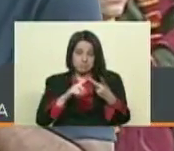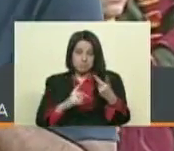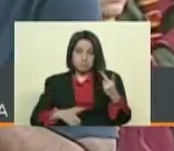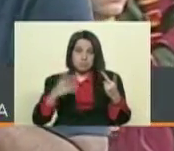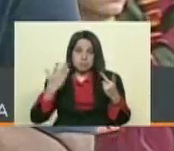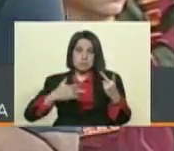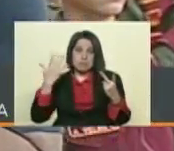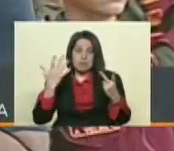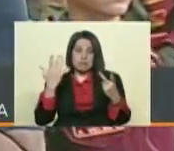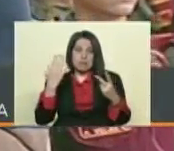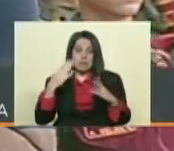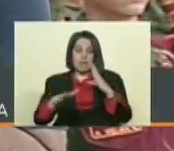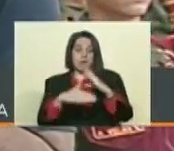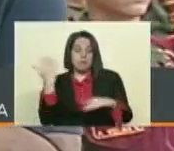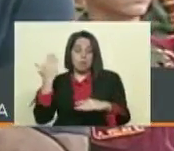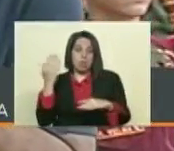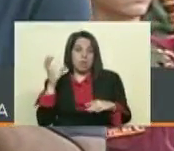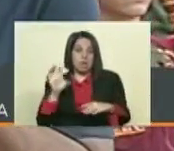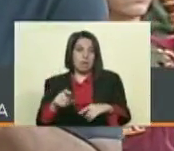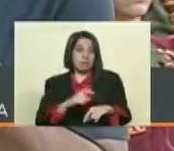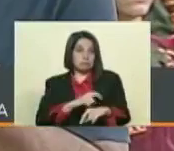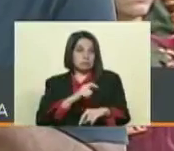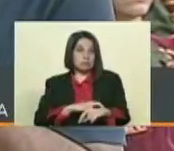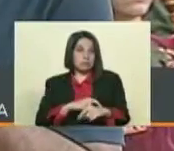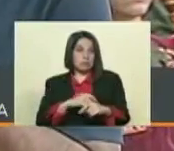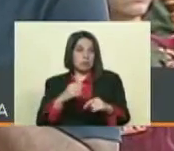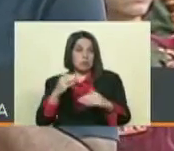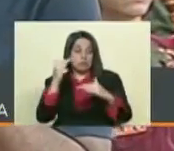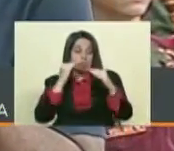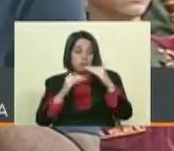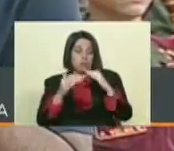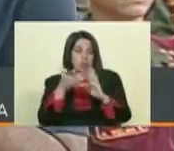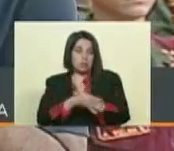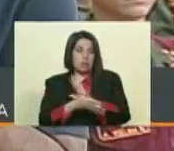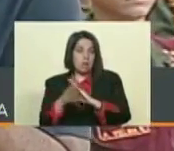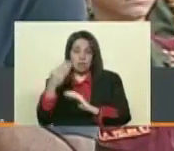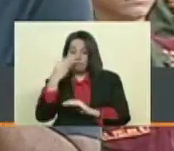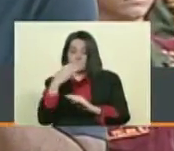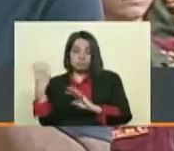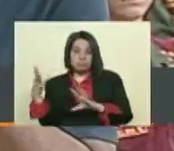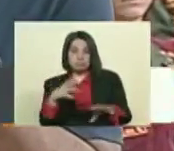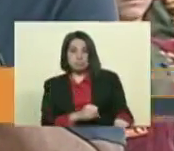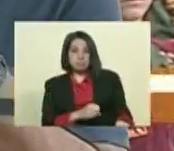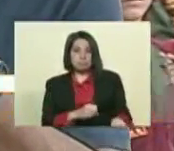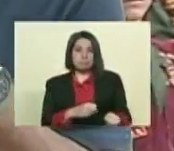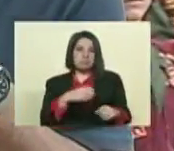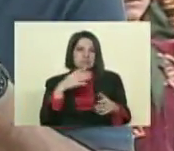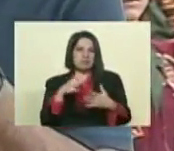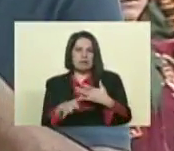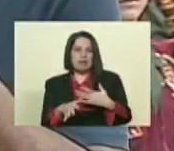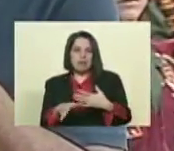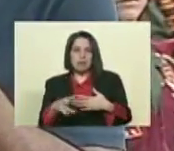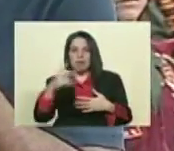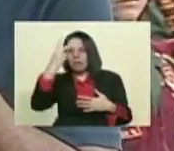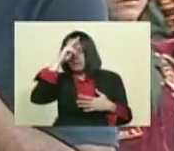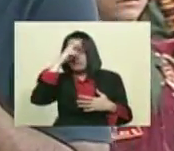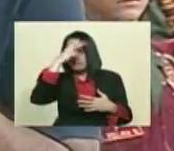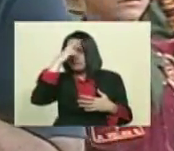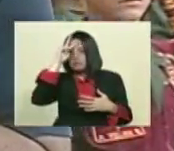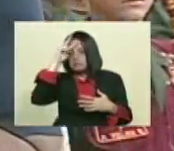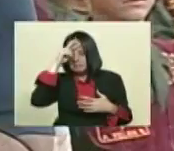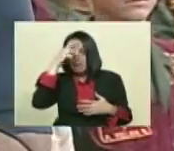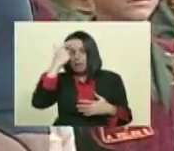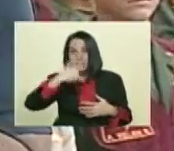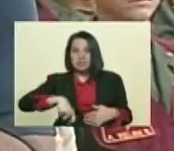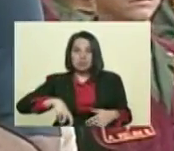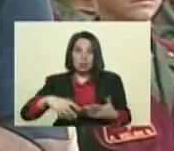llamada era moderna y sin duda alguna es un subproducto del capitalismo, es los llamados trastornos de la